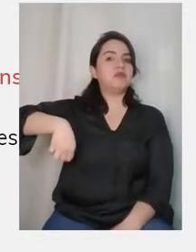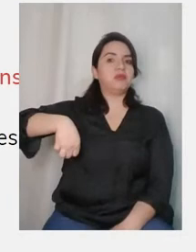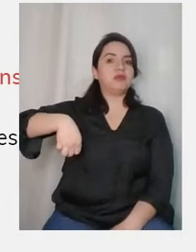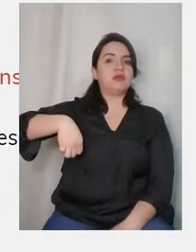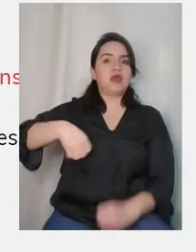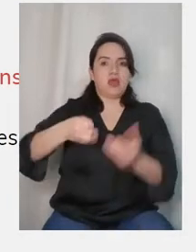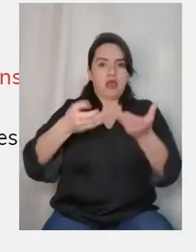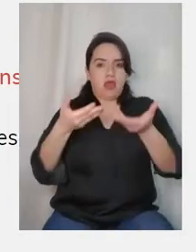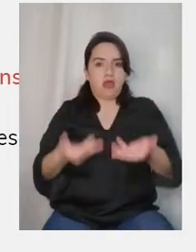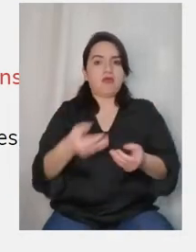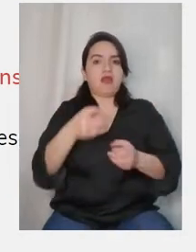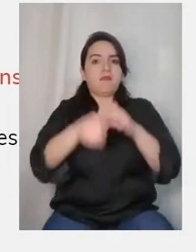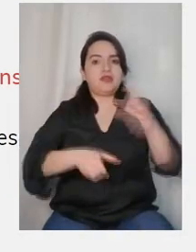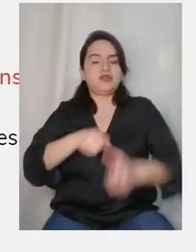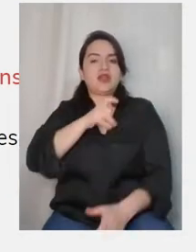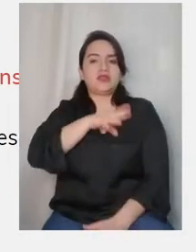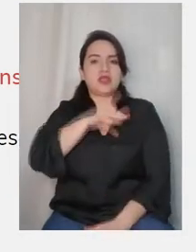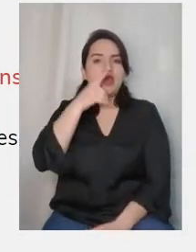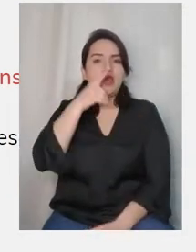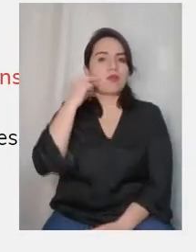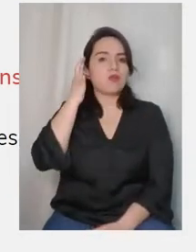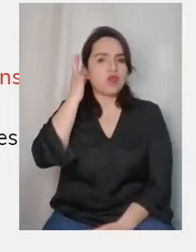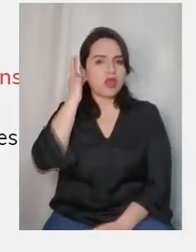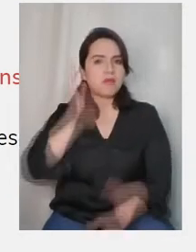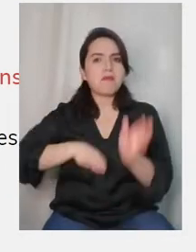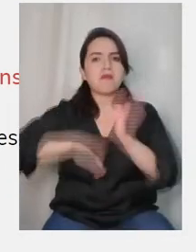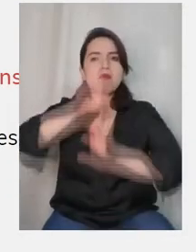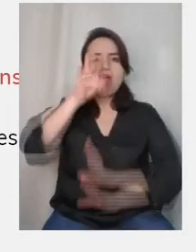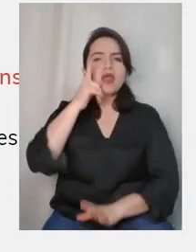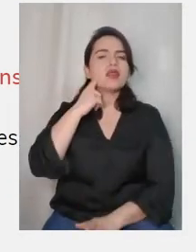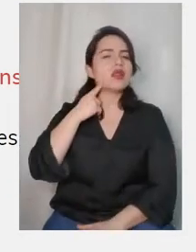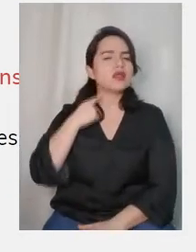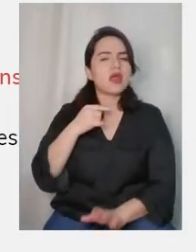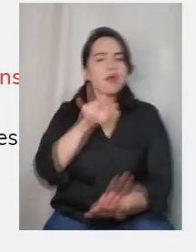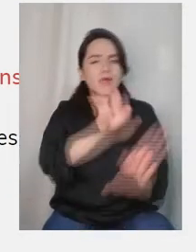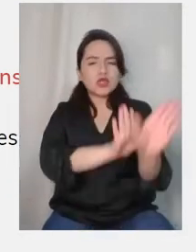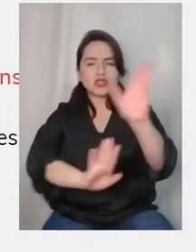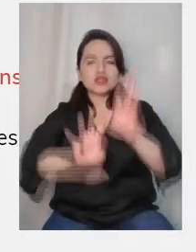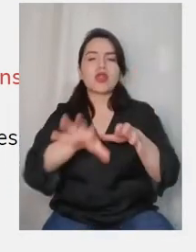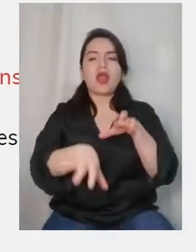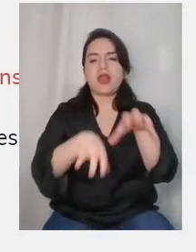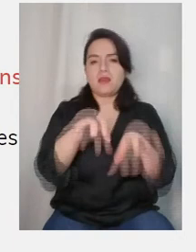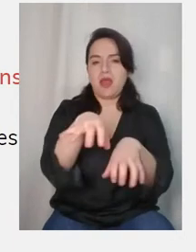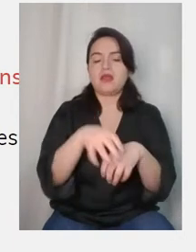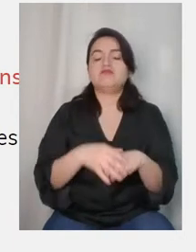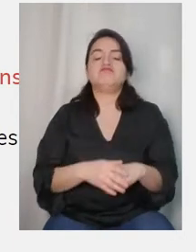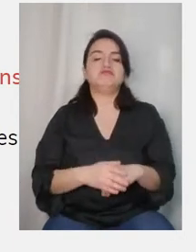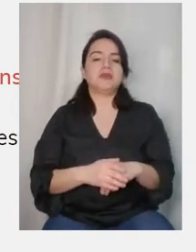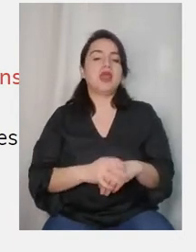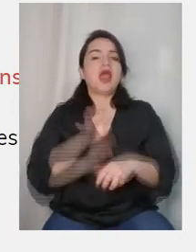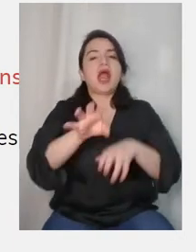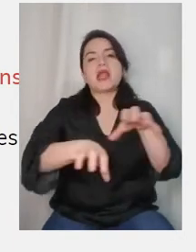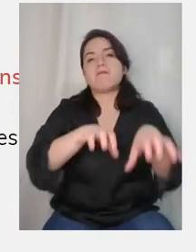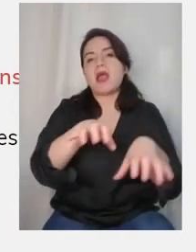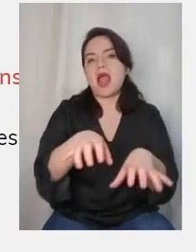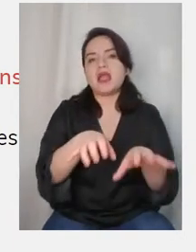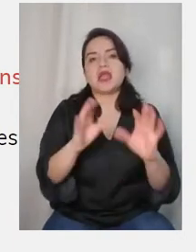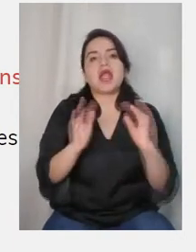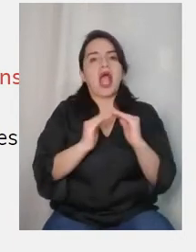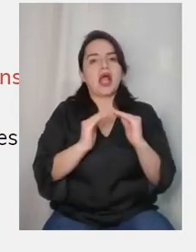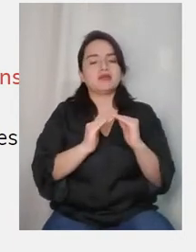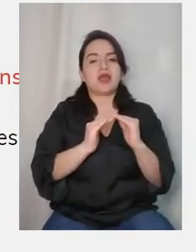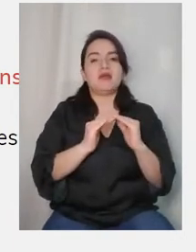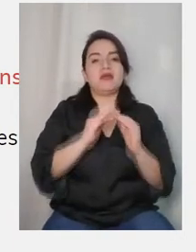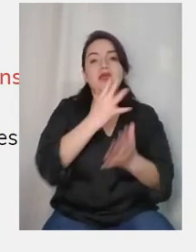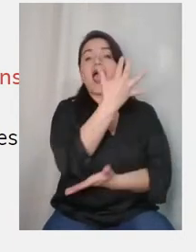chilenas están cada día más interesados en la protección de nuestros animales, de nuestras mascotas, de nuestra fauna silvestre,